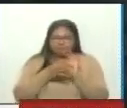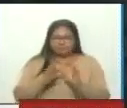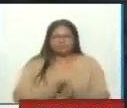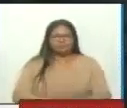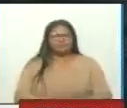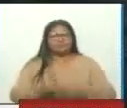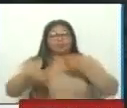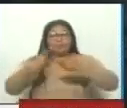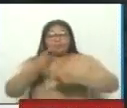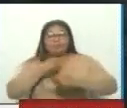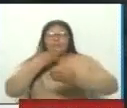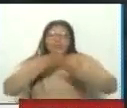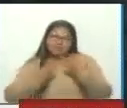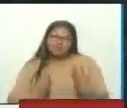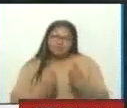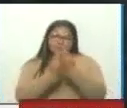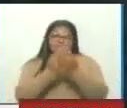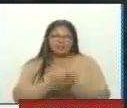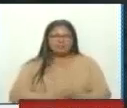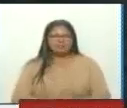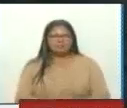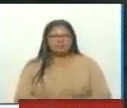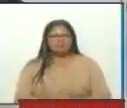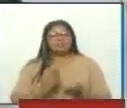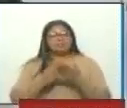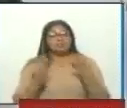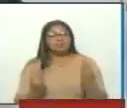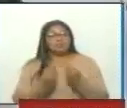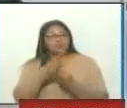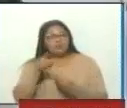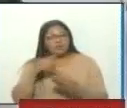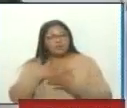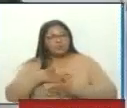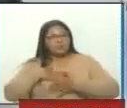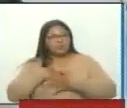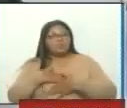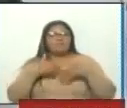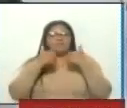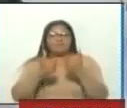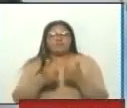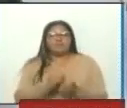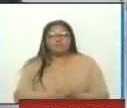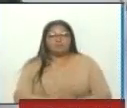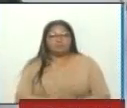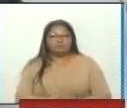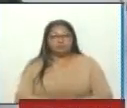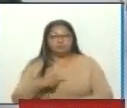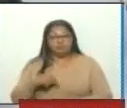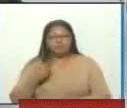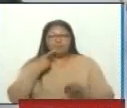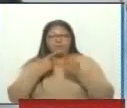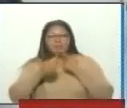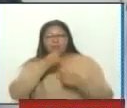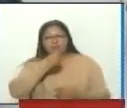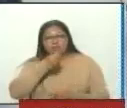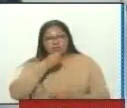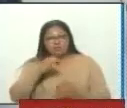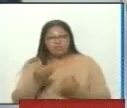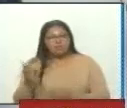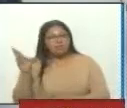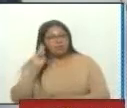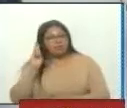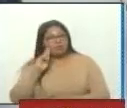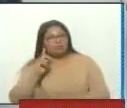la próxima parte. Gracias por acompañarnos. Sí, bien, con ustedes, un placer. Y destacar el papel protagónico de los periodistas y de la radio en tiempos